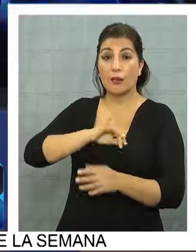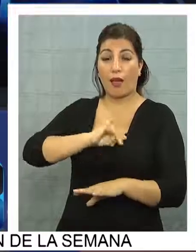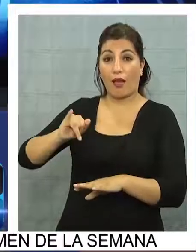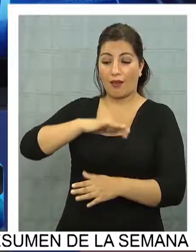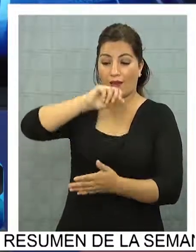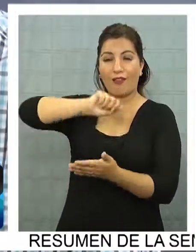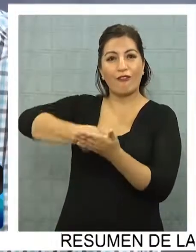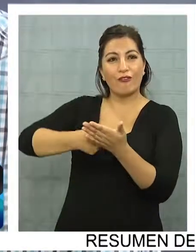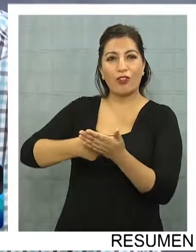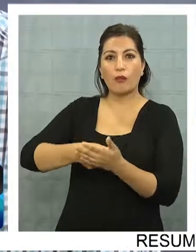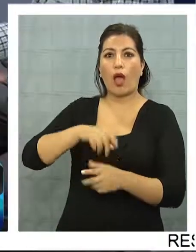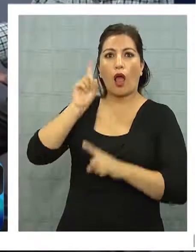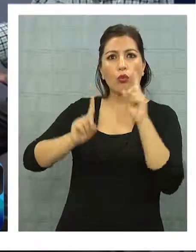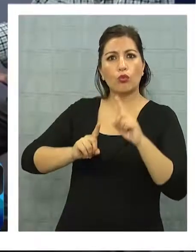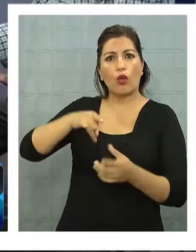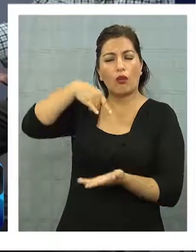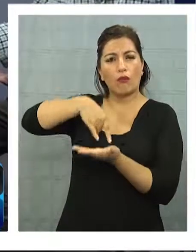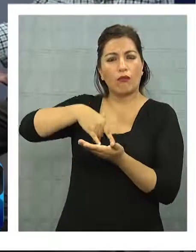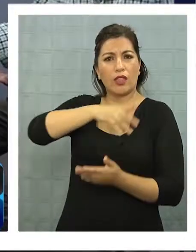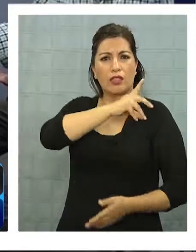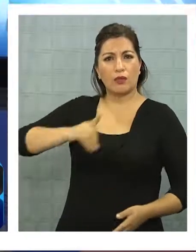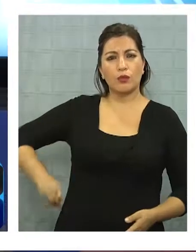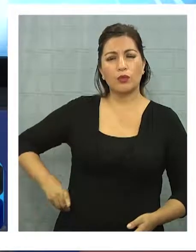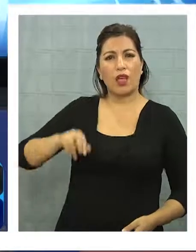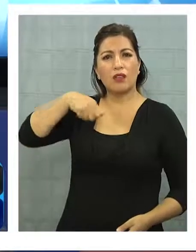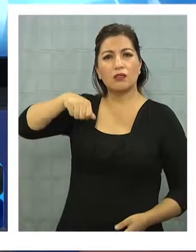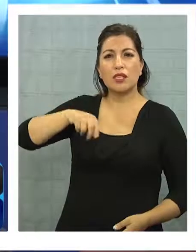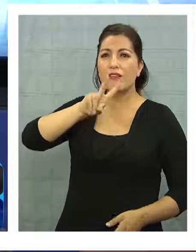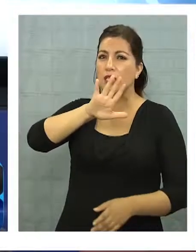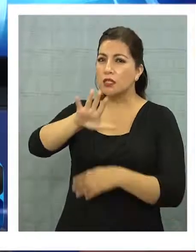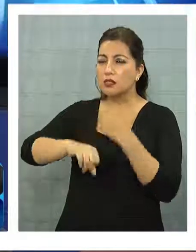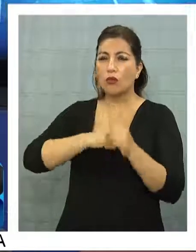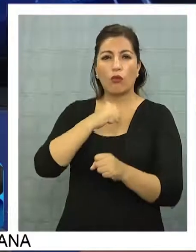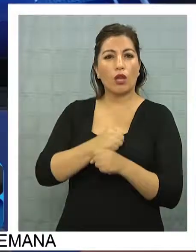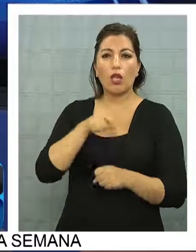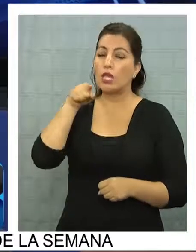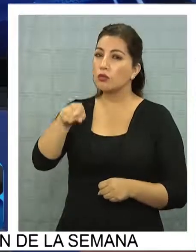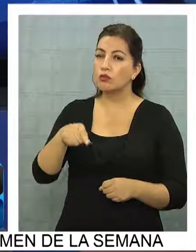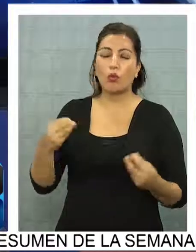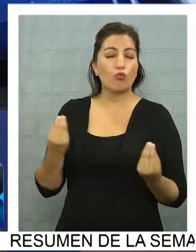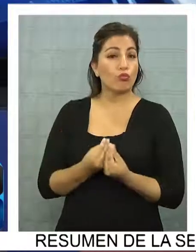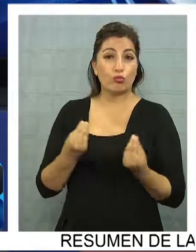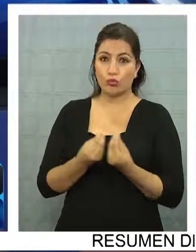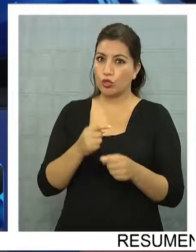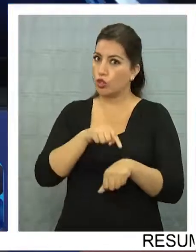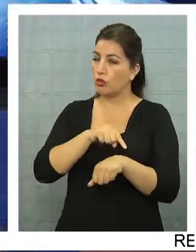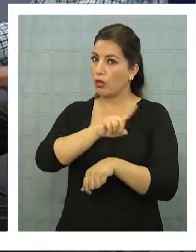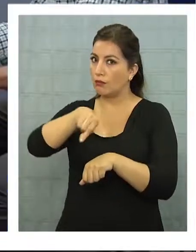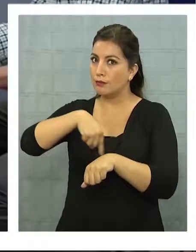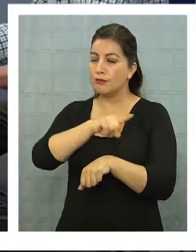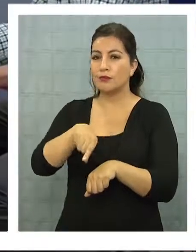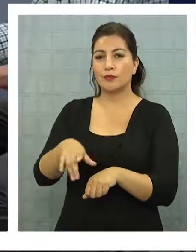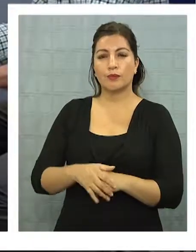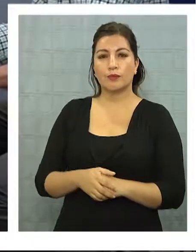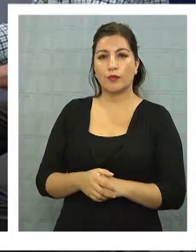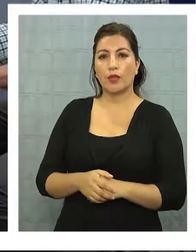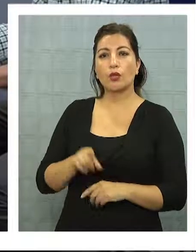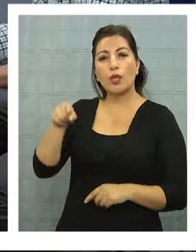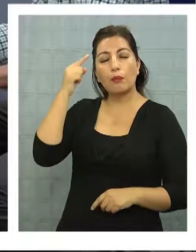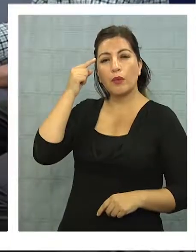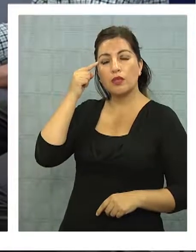siguen los alcaldes. Sí, creo que deberían parar de repente, si es verdad. ¿Te acuerdas? Además que a me da un poco... Pero mire, yo le confieso que a mí no me molesta